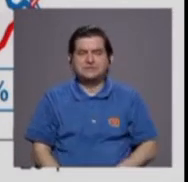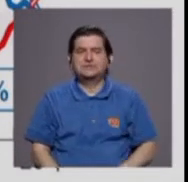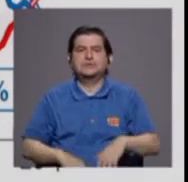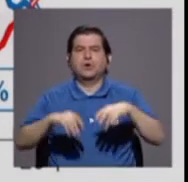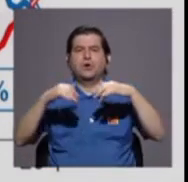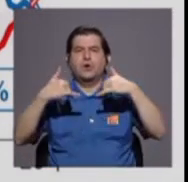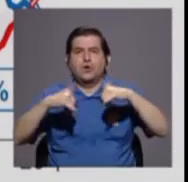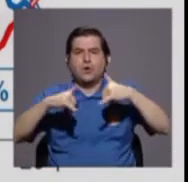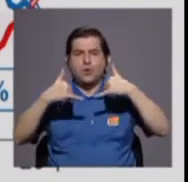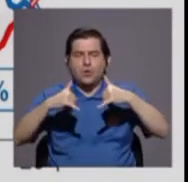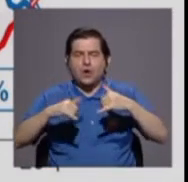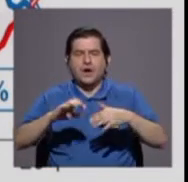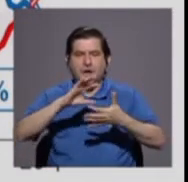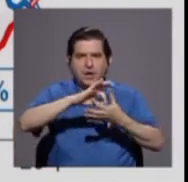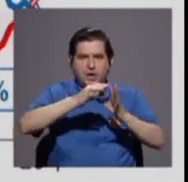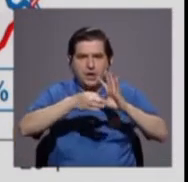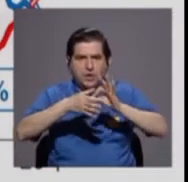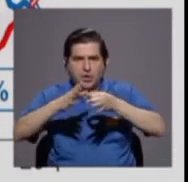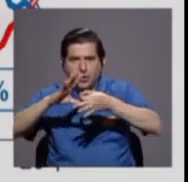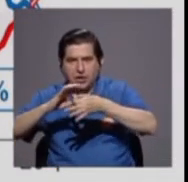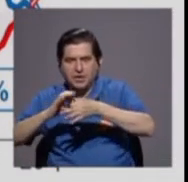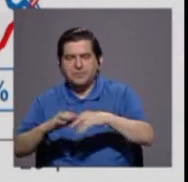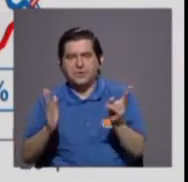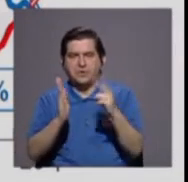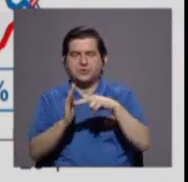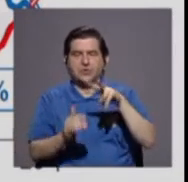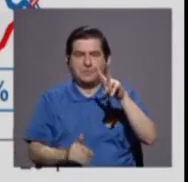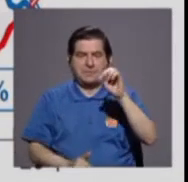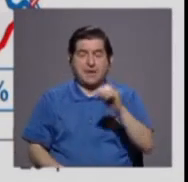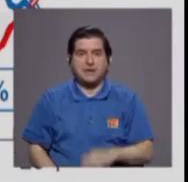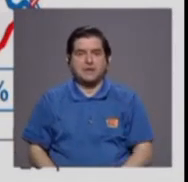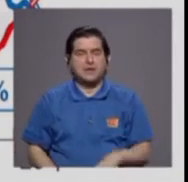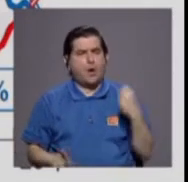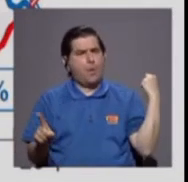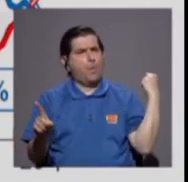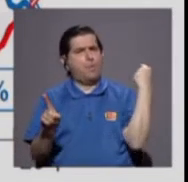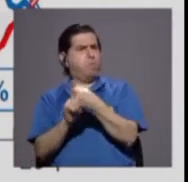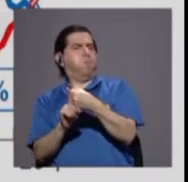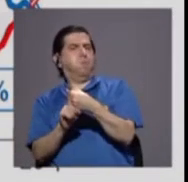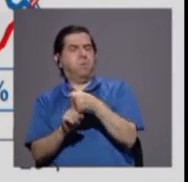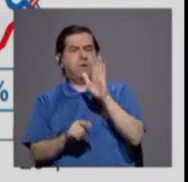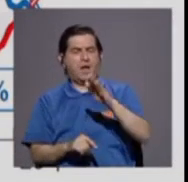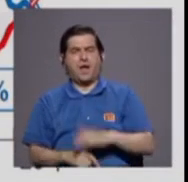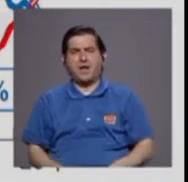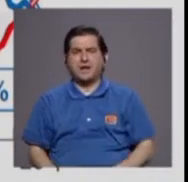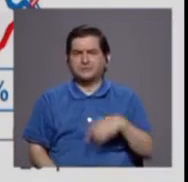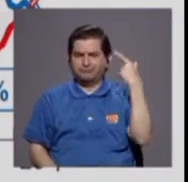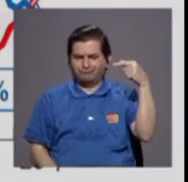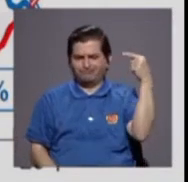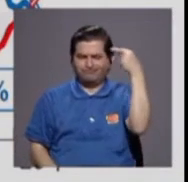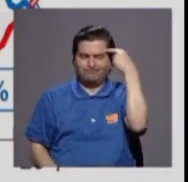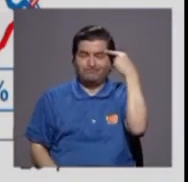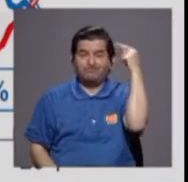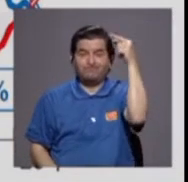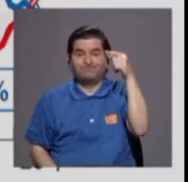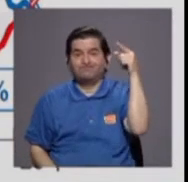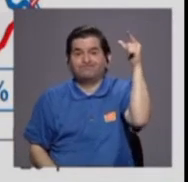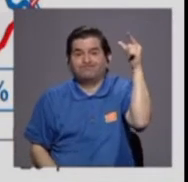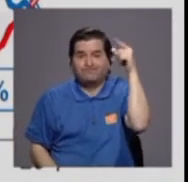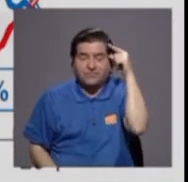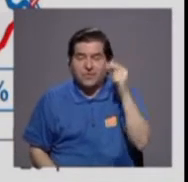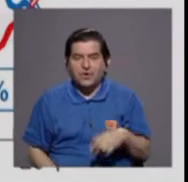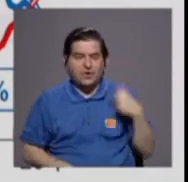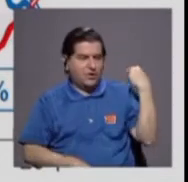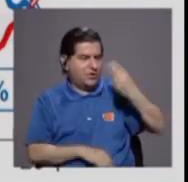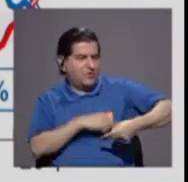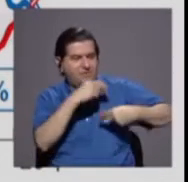Juegos Olímpicos del 2020, fue un golpe muy duro para su administración y evidentemente